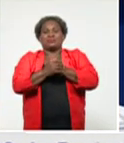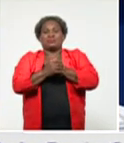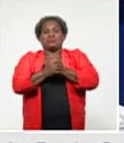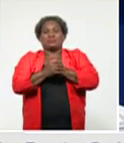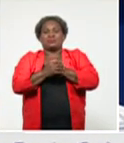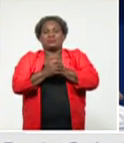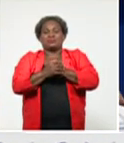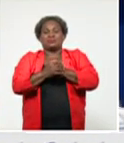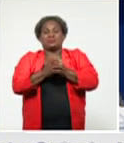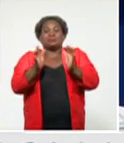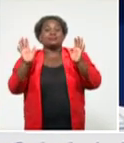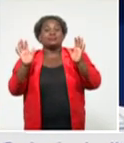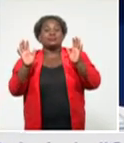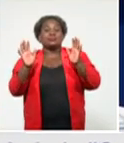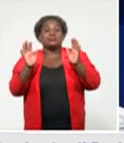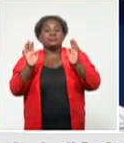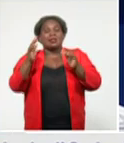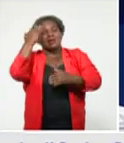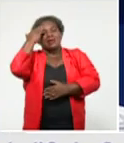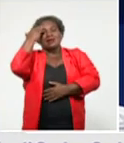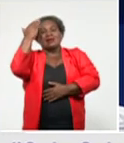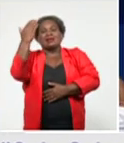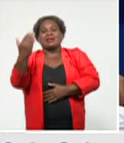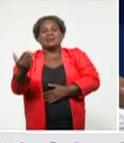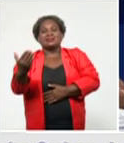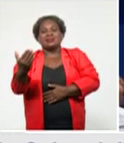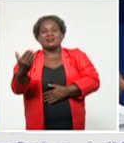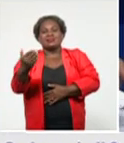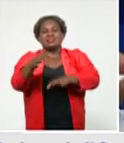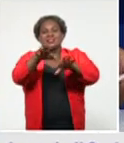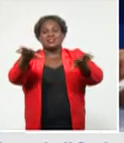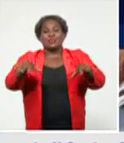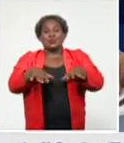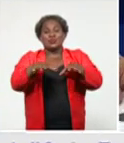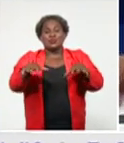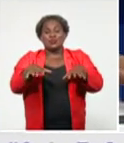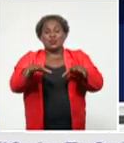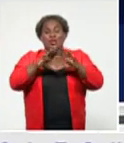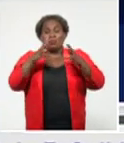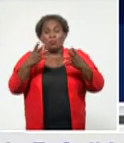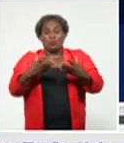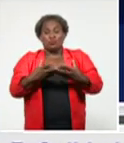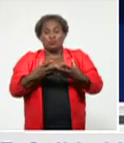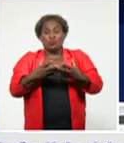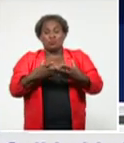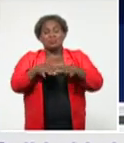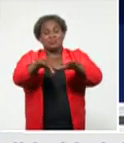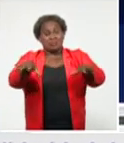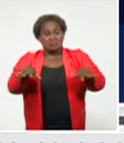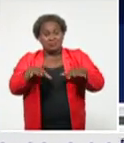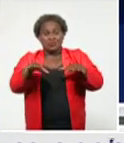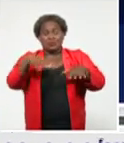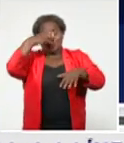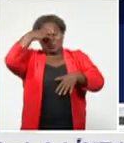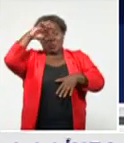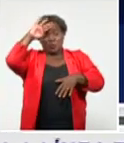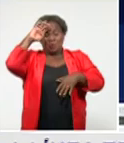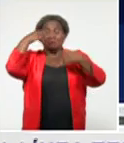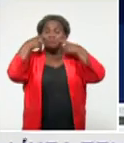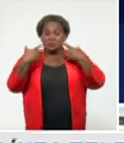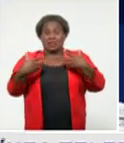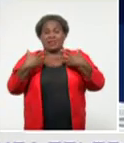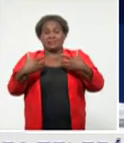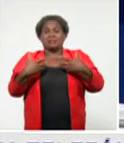bueno, muchas gracias. Hasta aquí la situación del mundo, la situación de Cuba, que es muy importante que la